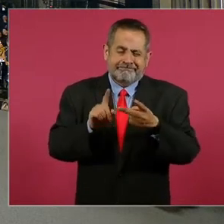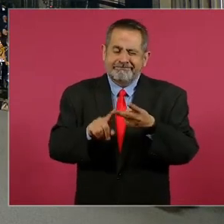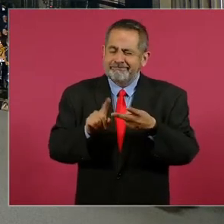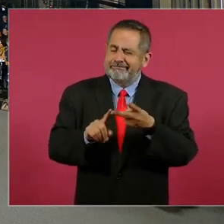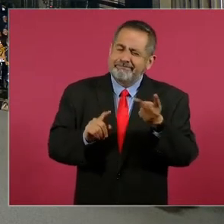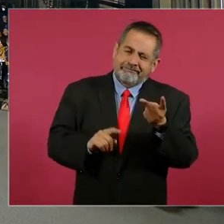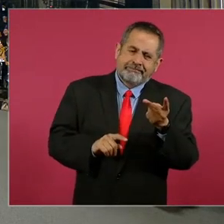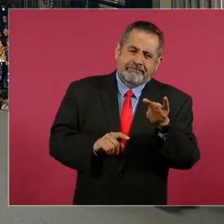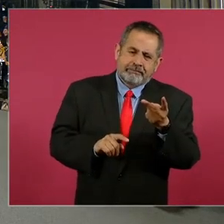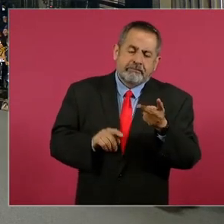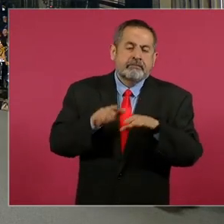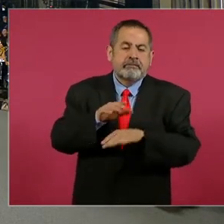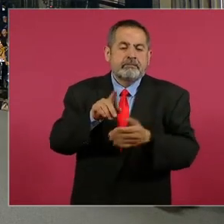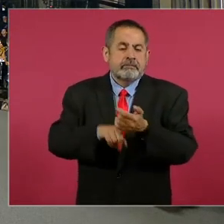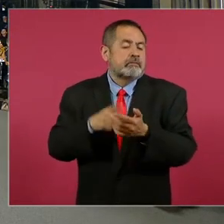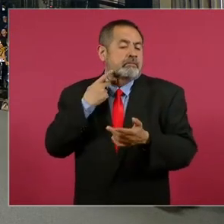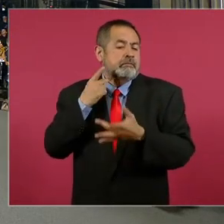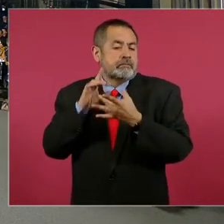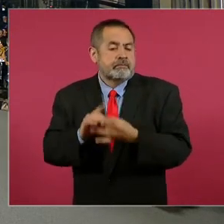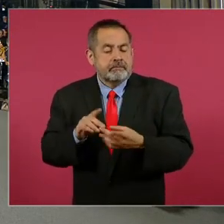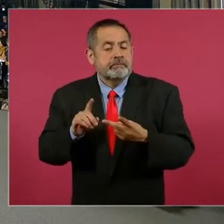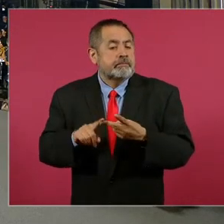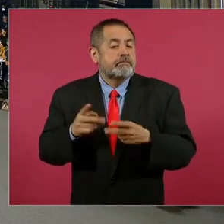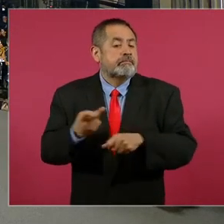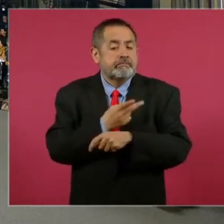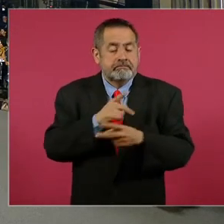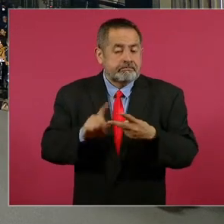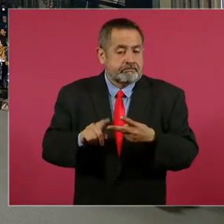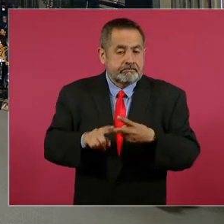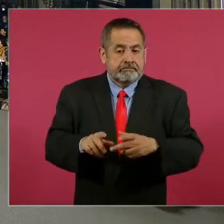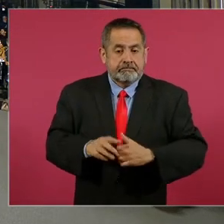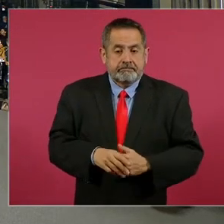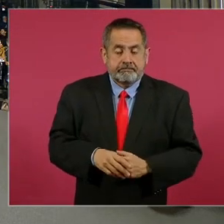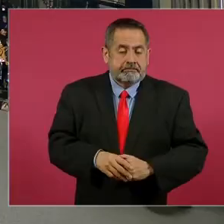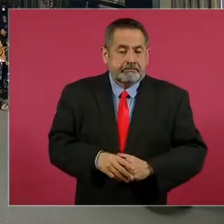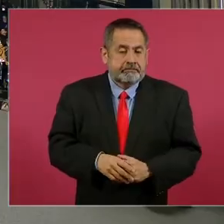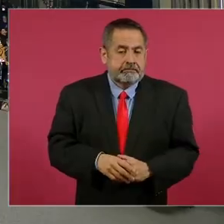carácter político. Resulta que en